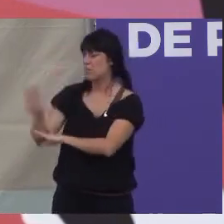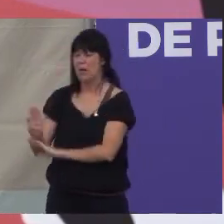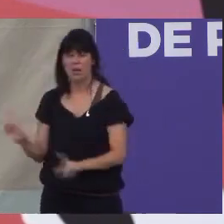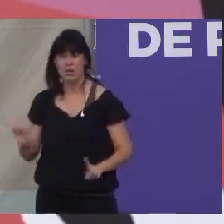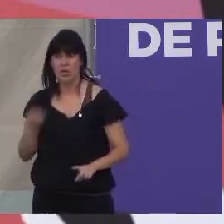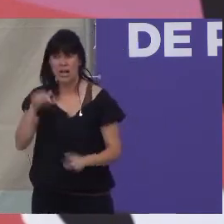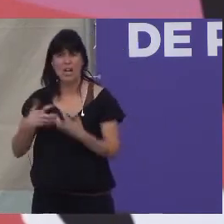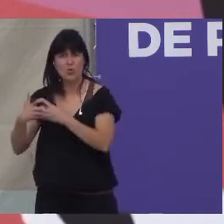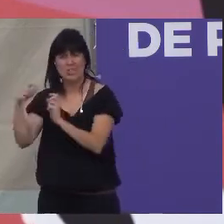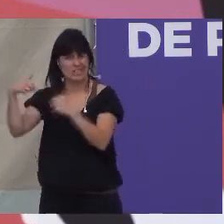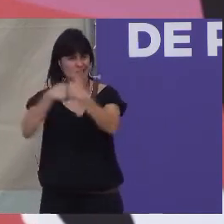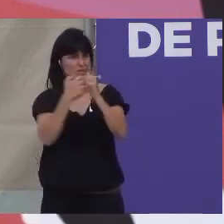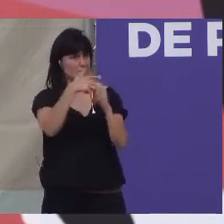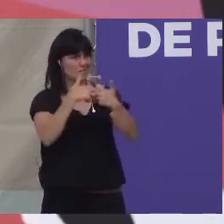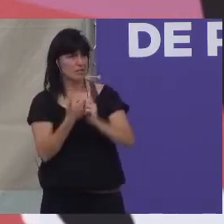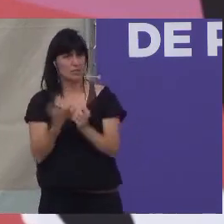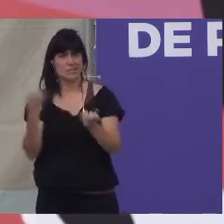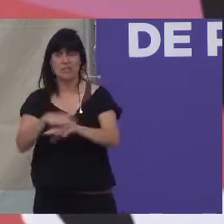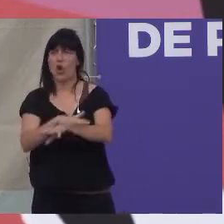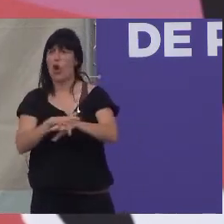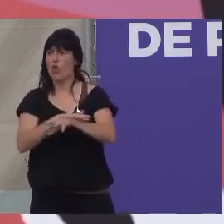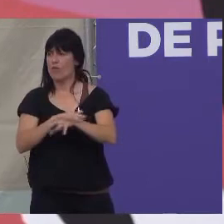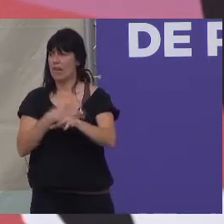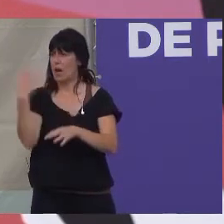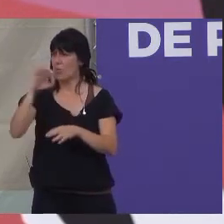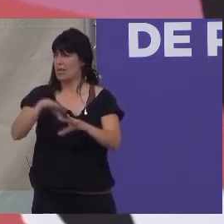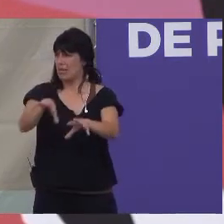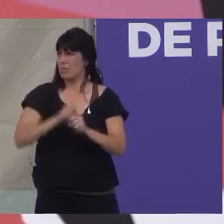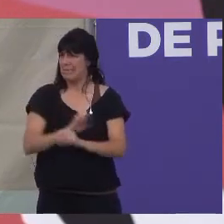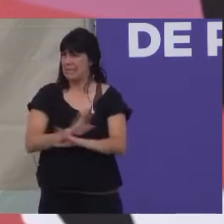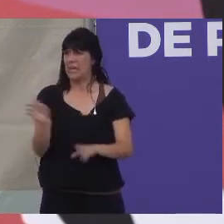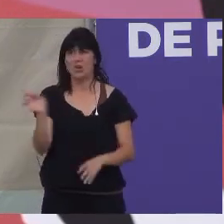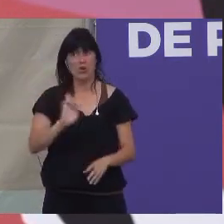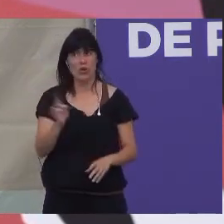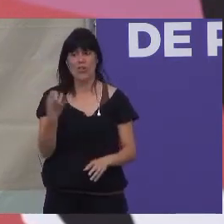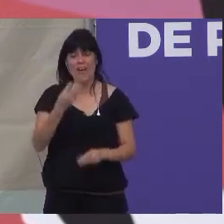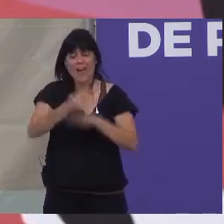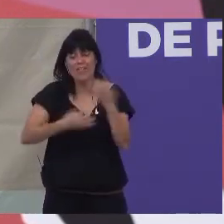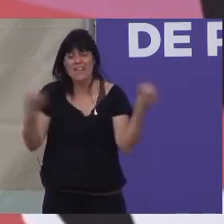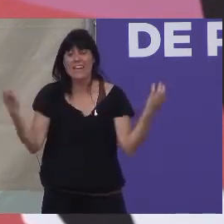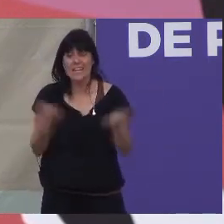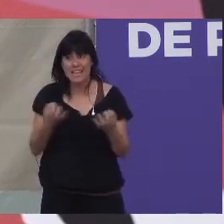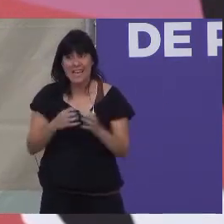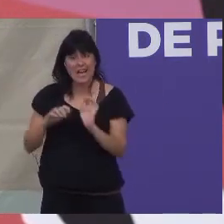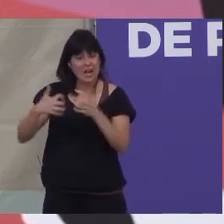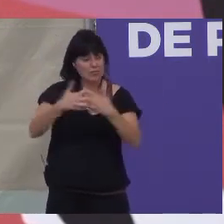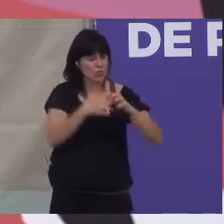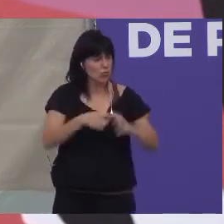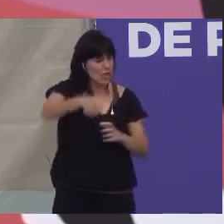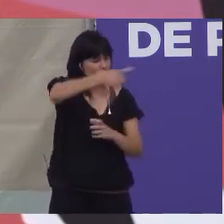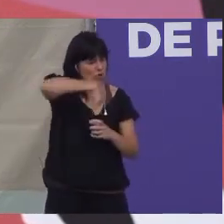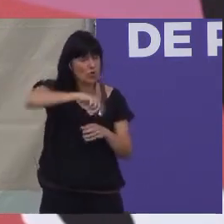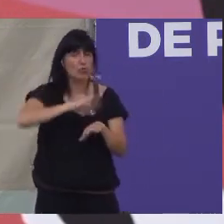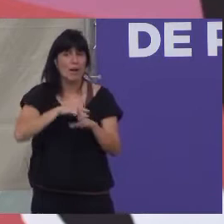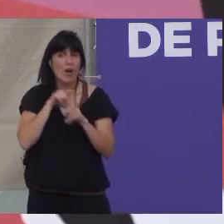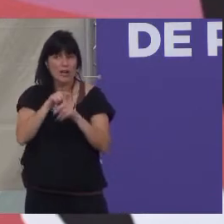debemos luchar entre nosotros para gobernar simplemente Podemos. Lo que debemos hacer es luchar entre nosotros para gobernar, bueno,